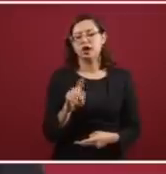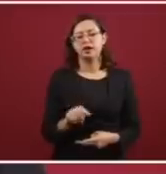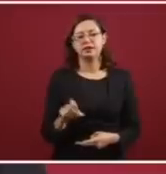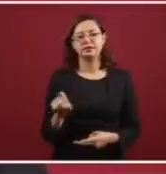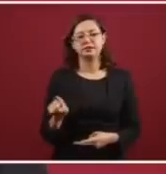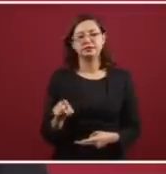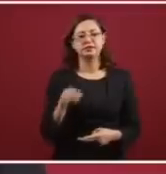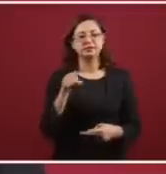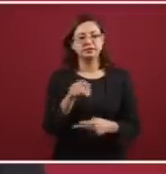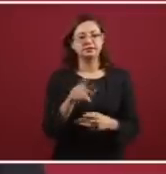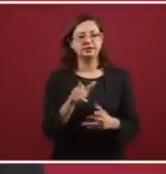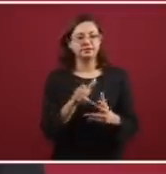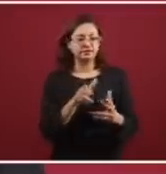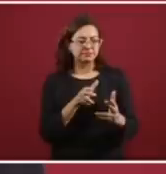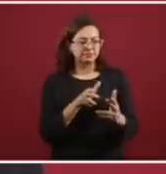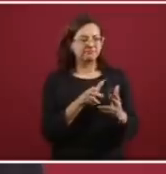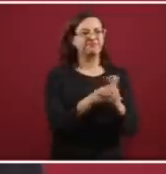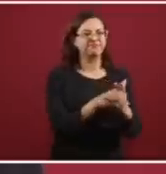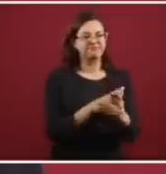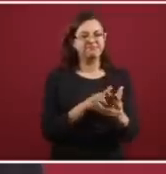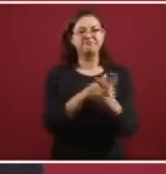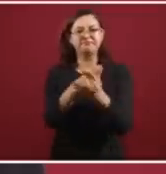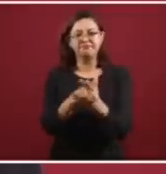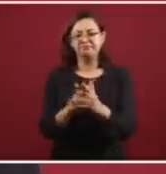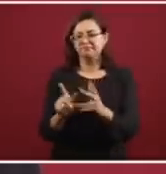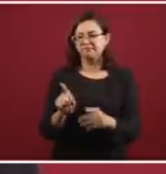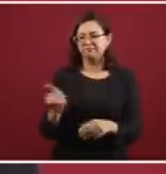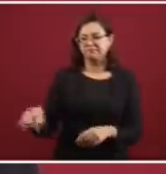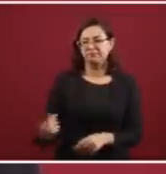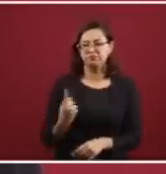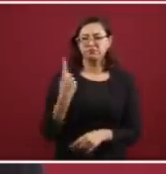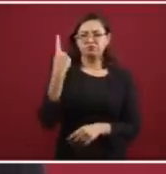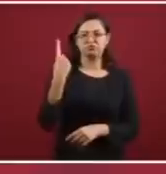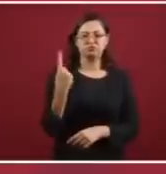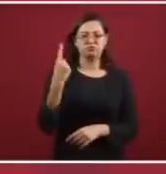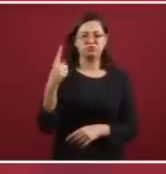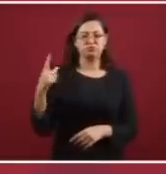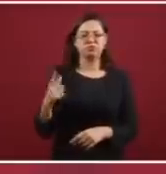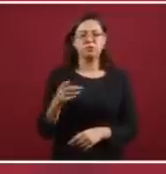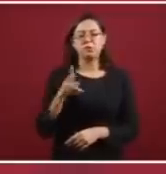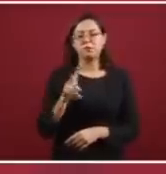es Venustiano Carranza el único gobernador